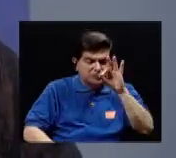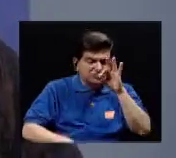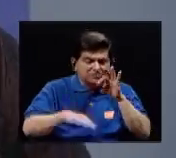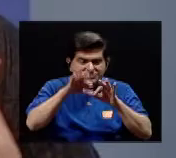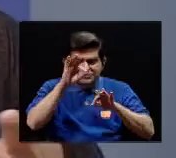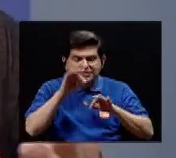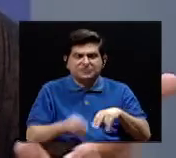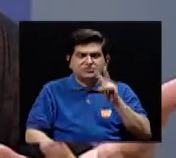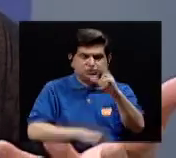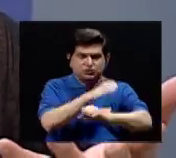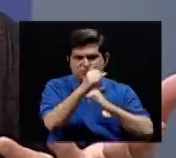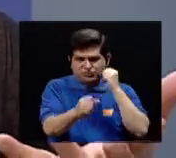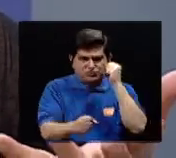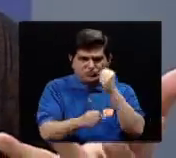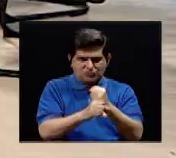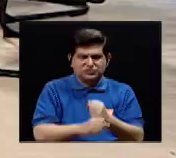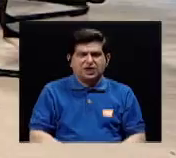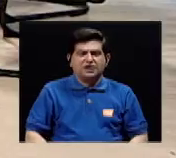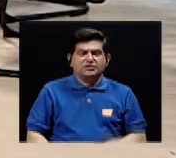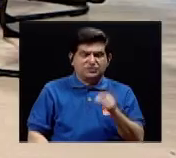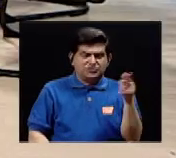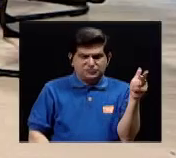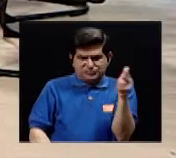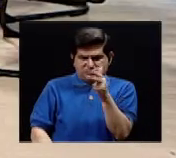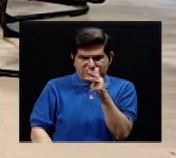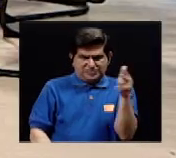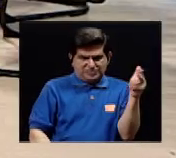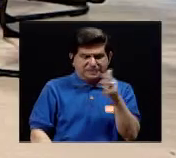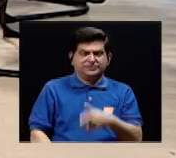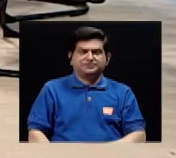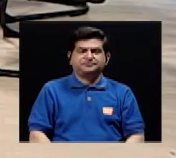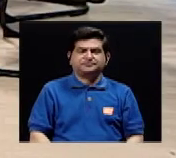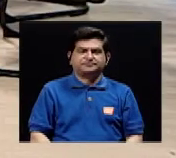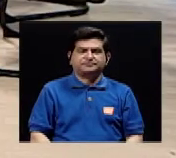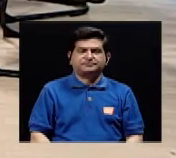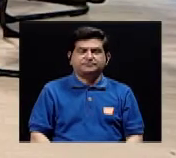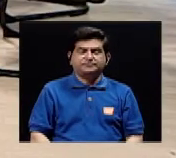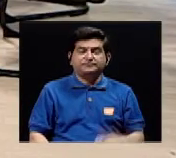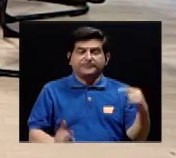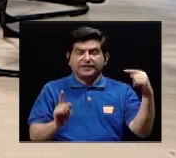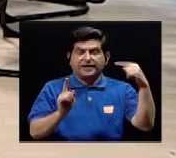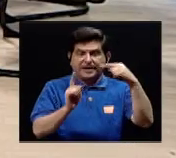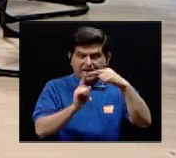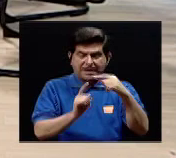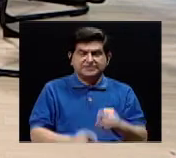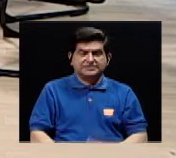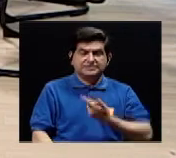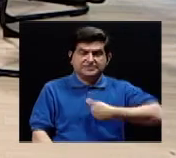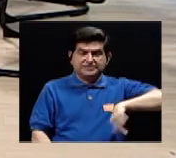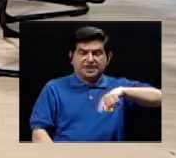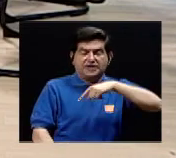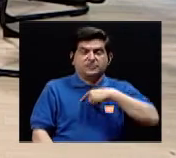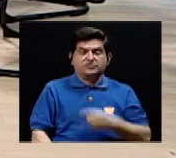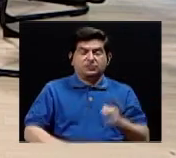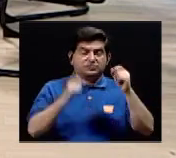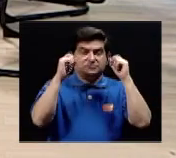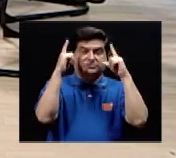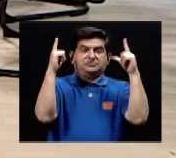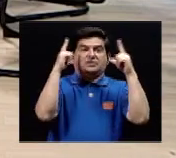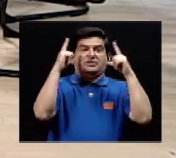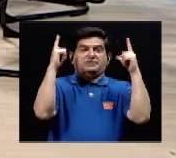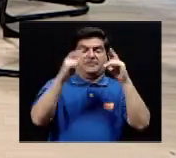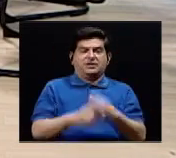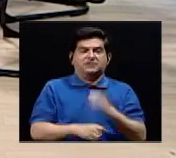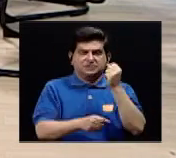Durante... 2 años de grabación, e incluso fue para nosotros una